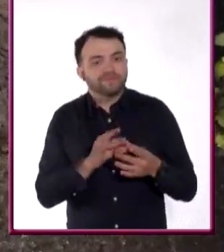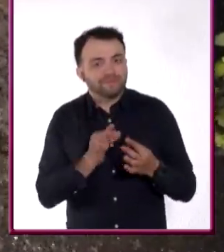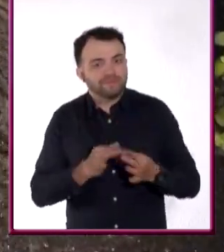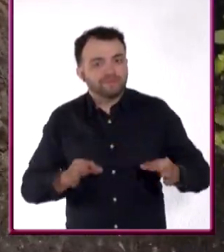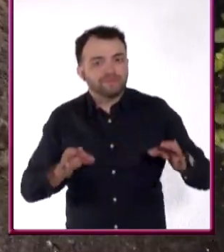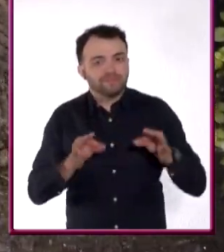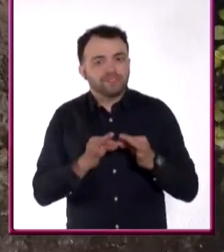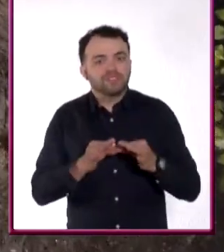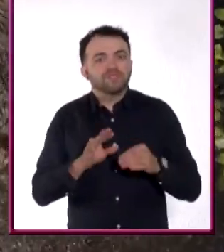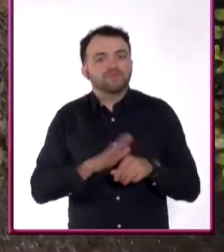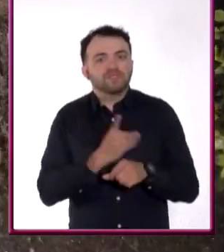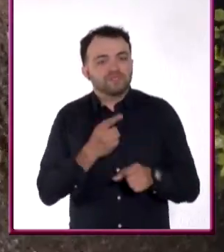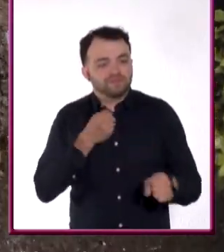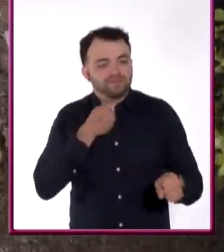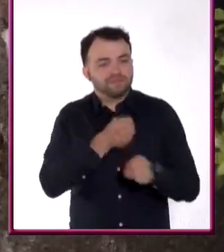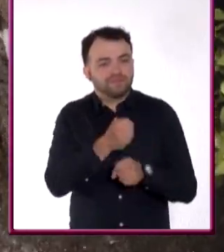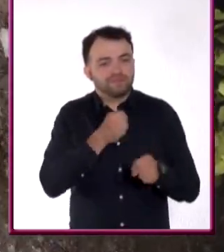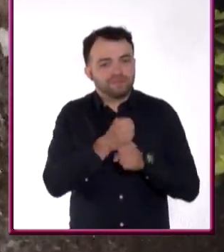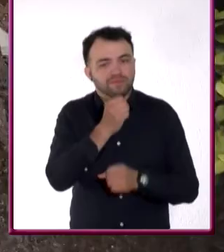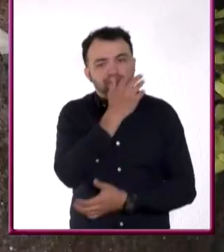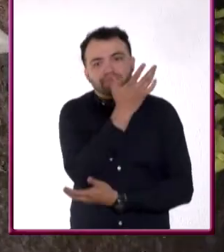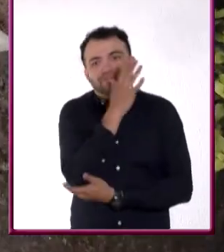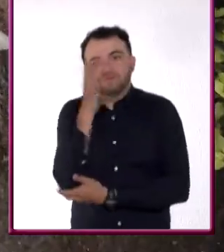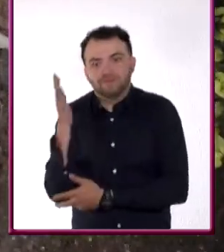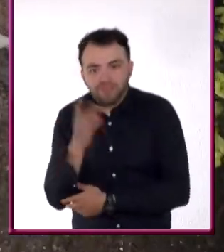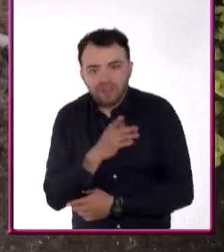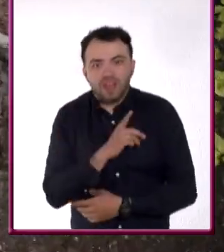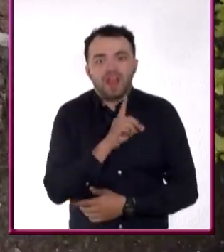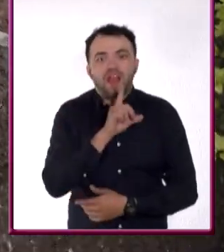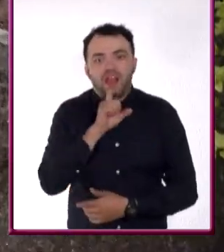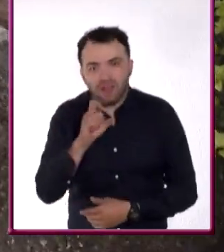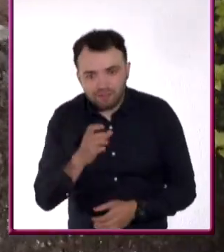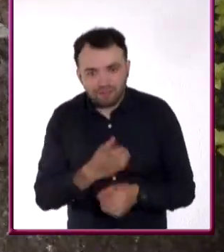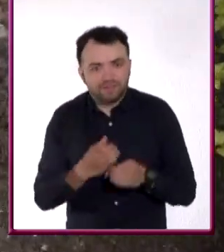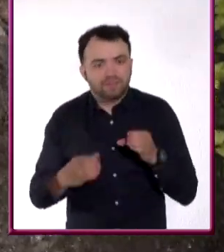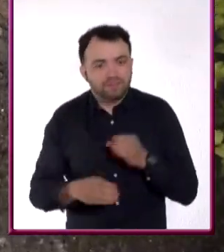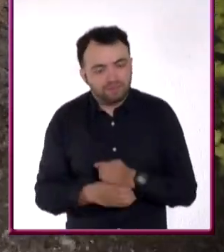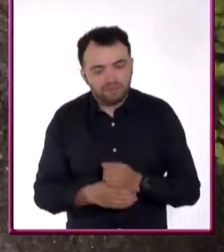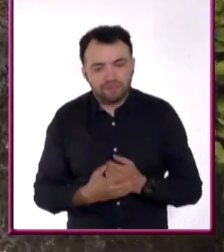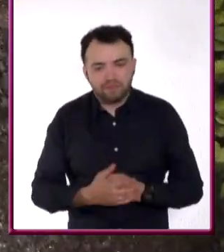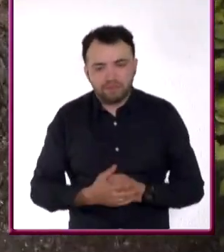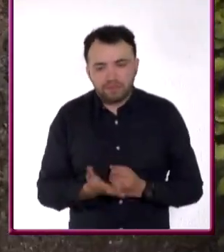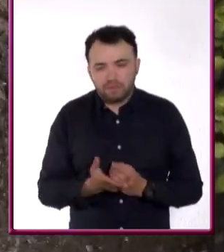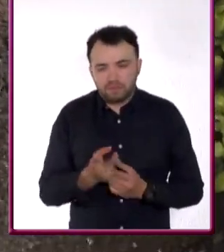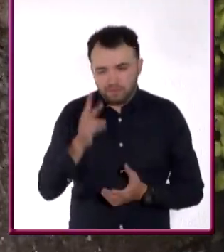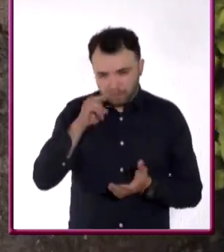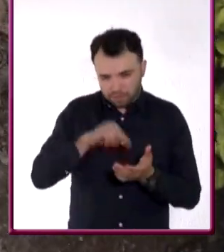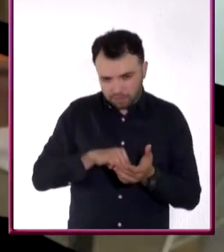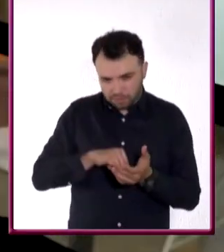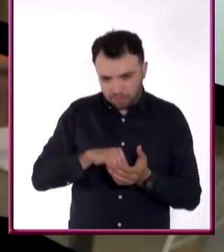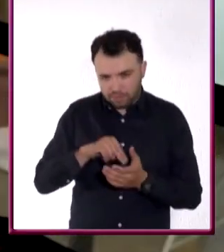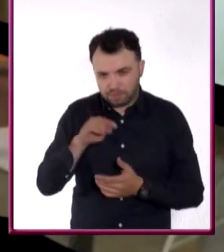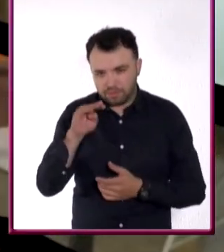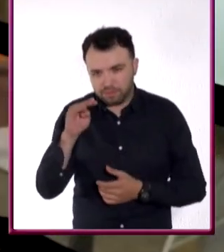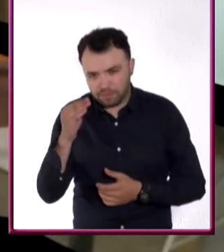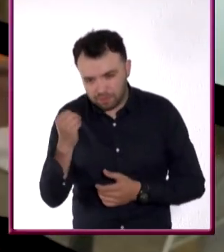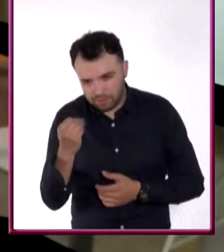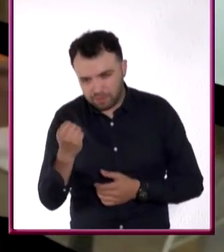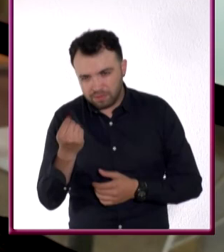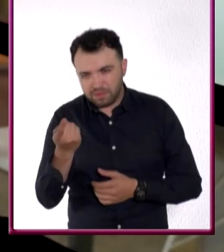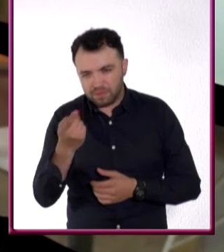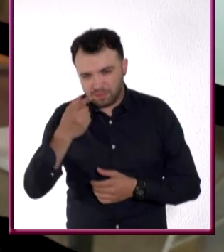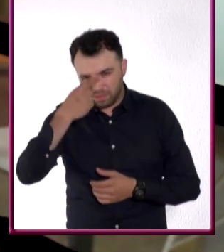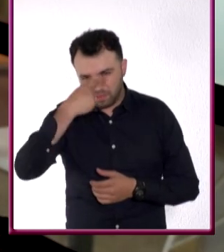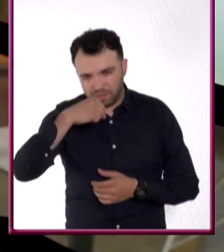ecosistemas. Recordemos nosotros acá en México, en el 2009, cuando la gripa